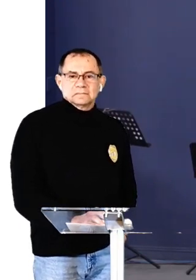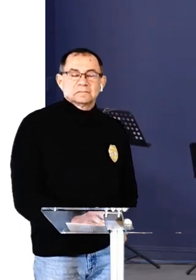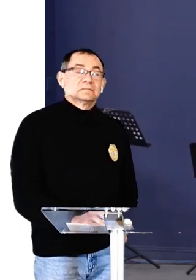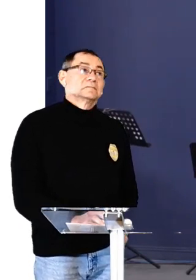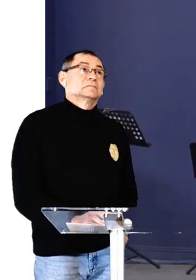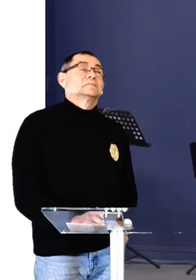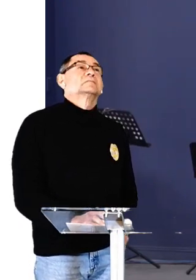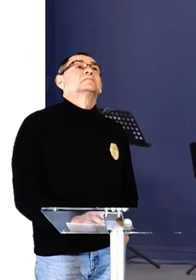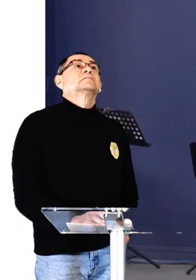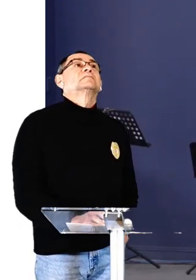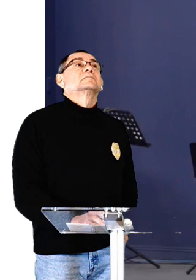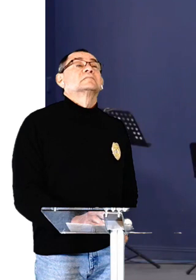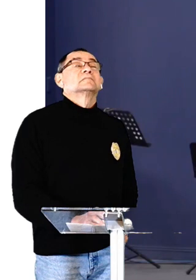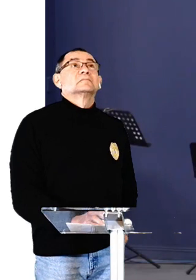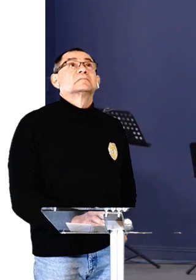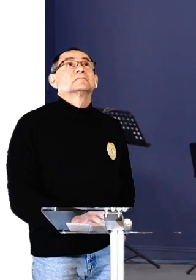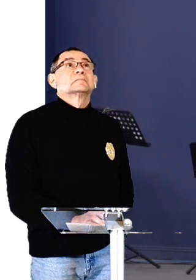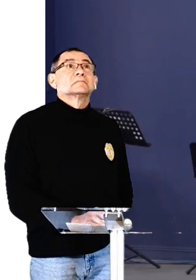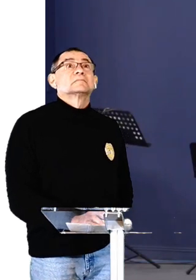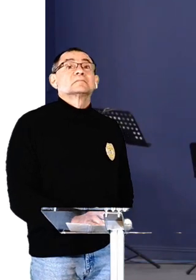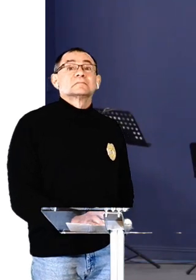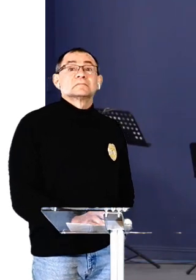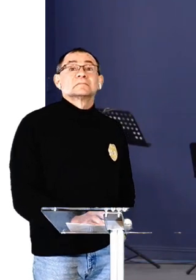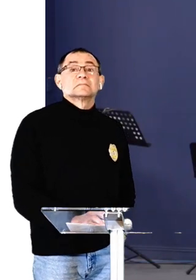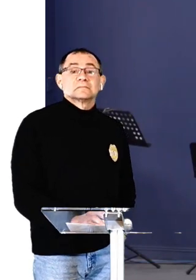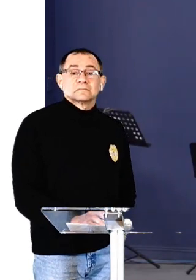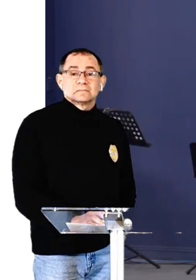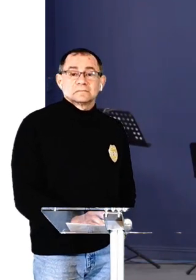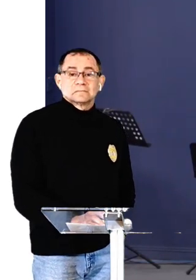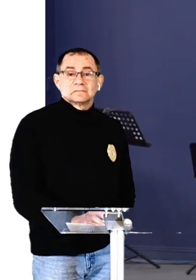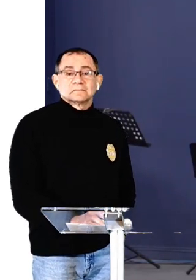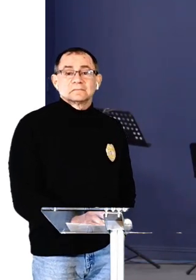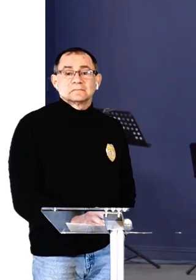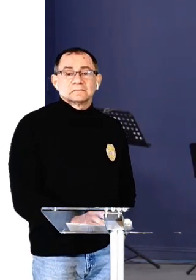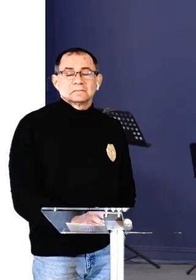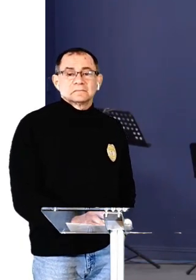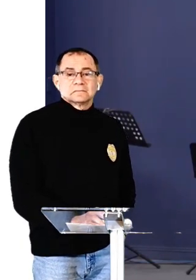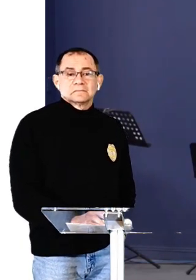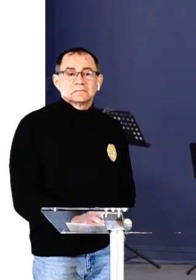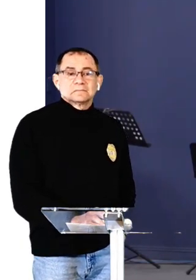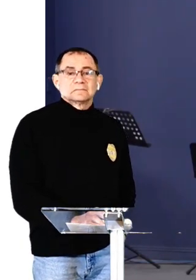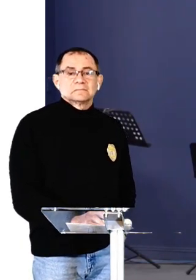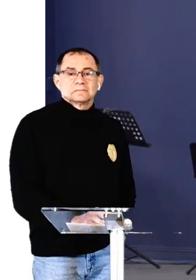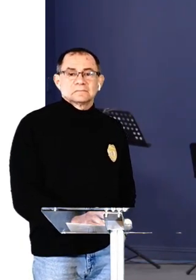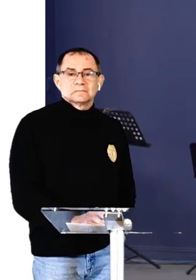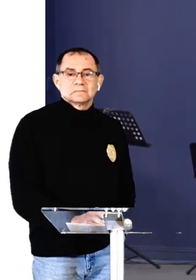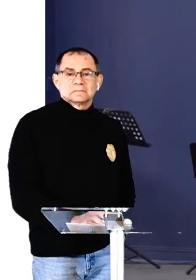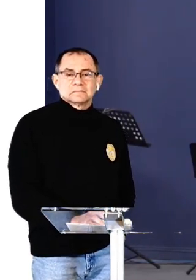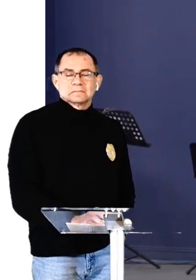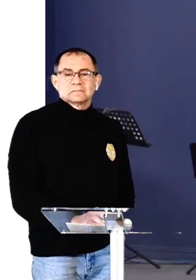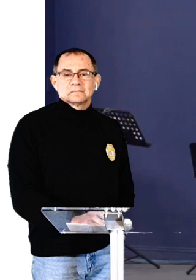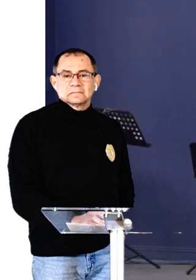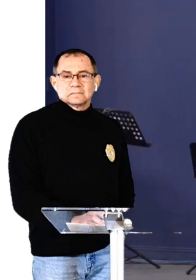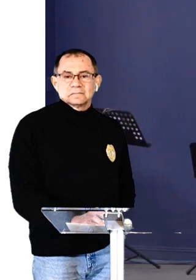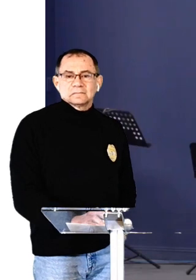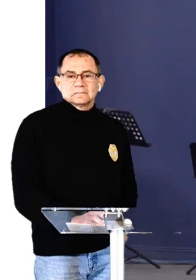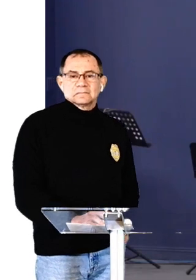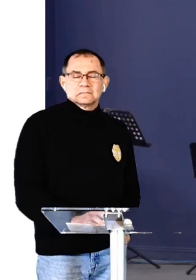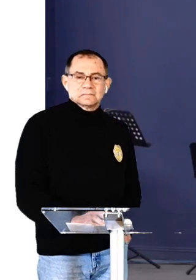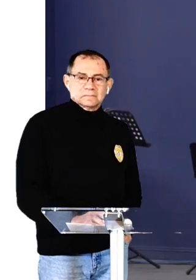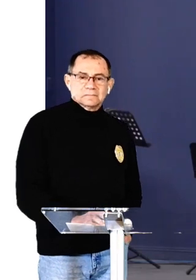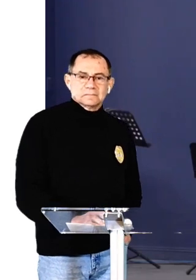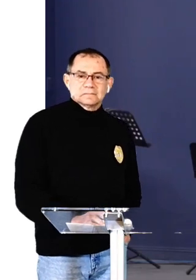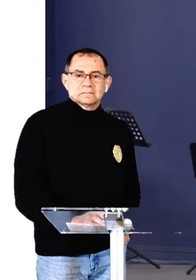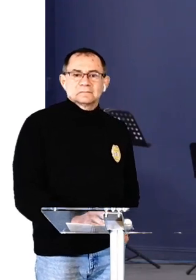persona. Pero el Señor es bueno. Y dice Dios, yo no quiero a la muerte del pecador, quiero que se arrepienta para que